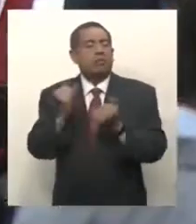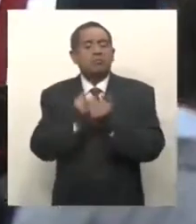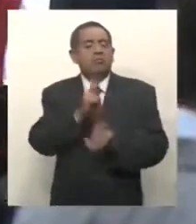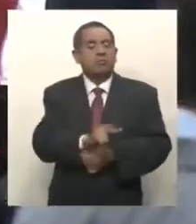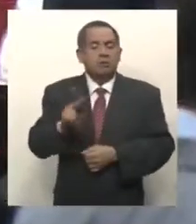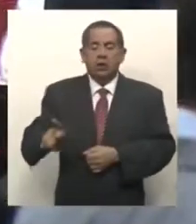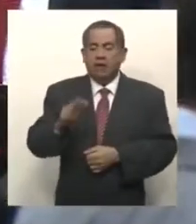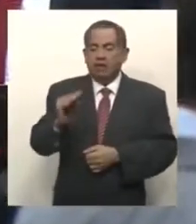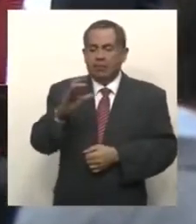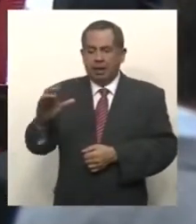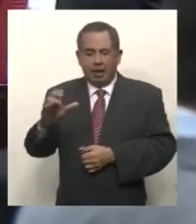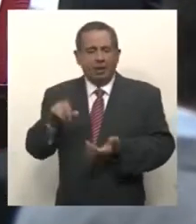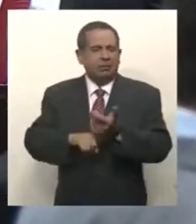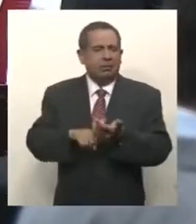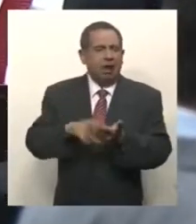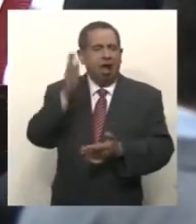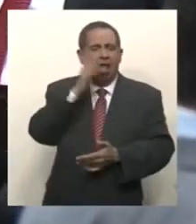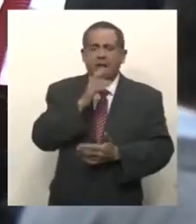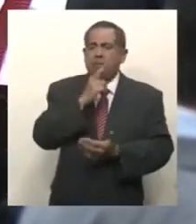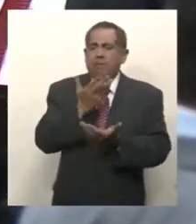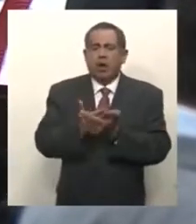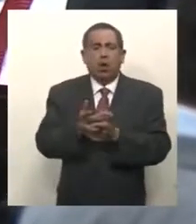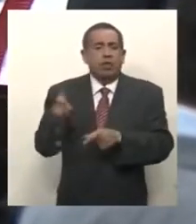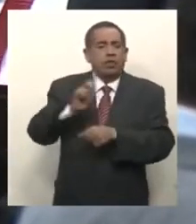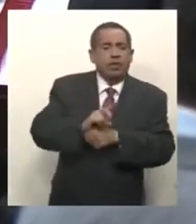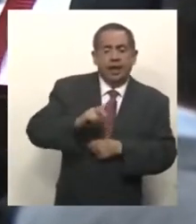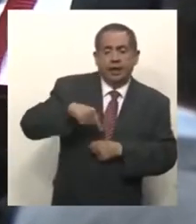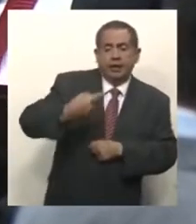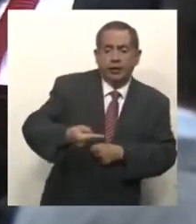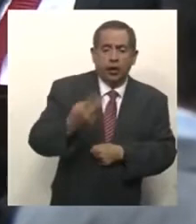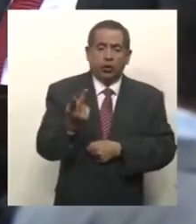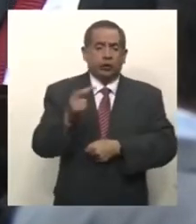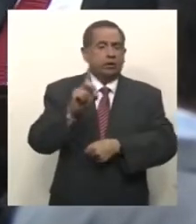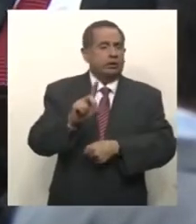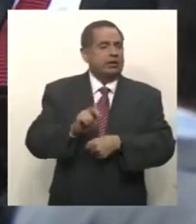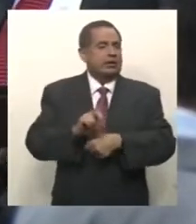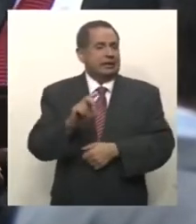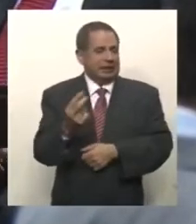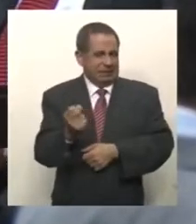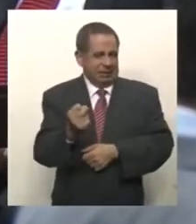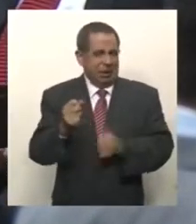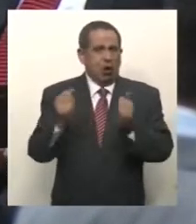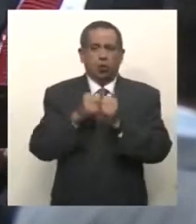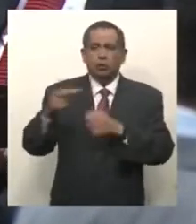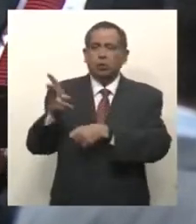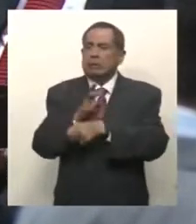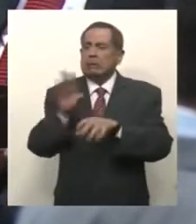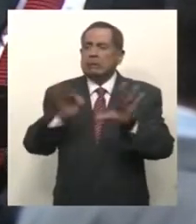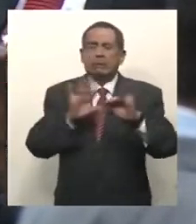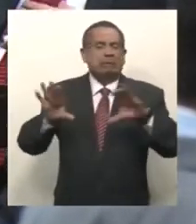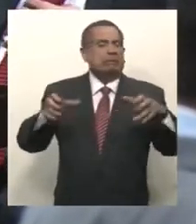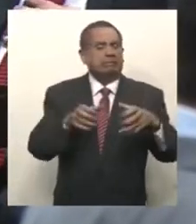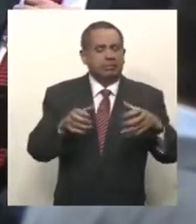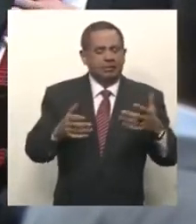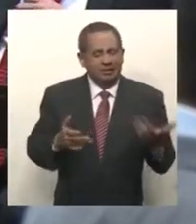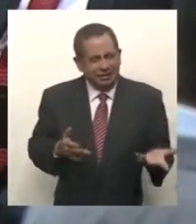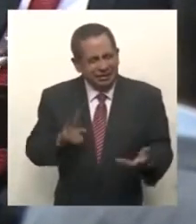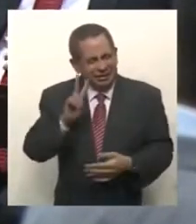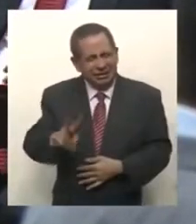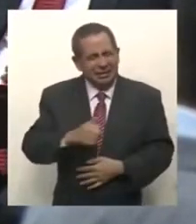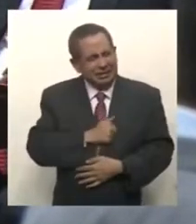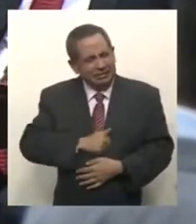Calderón le resultaba más cómodo reunirse el 2 de septiembre en Palacio Nacional con sus invitados y yo lamento que el